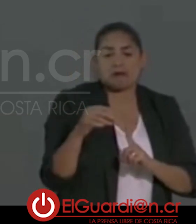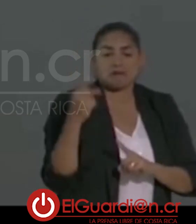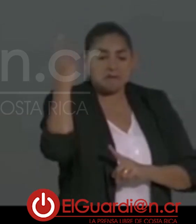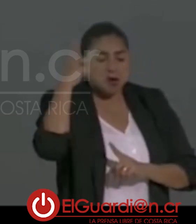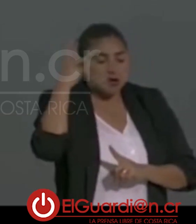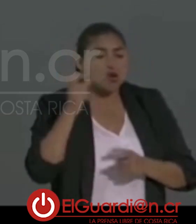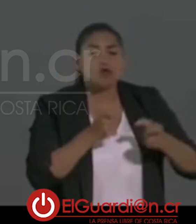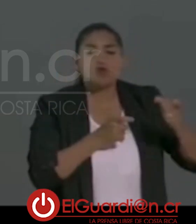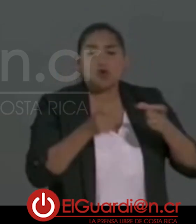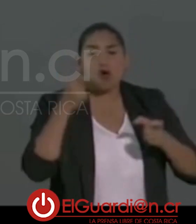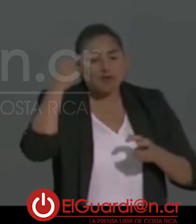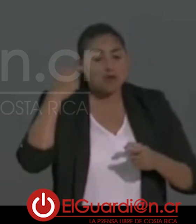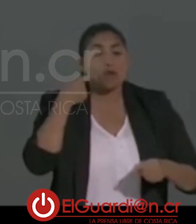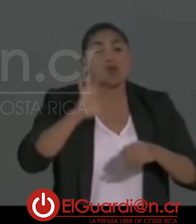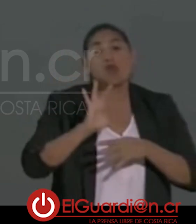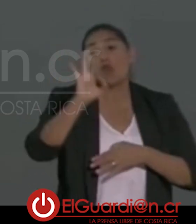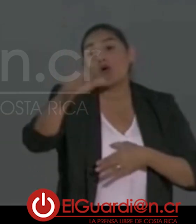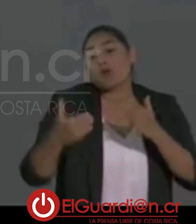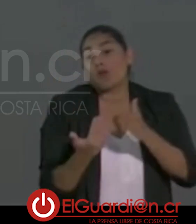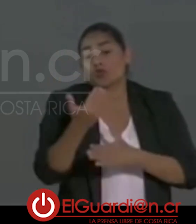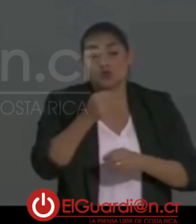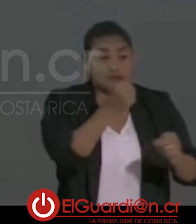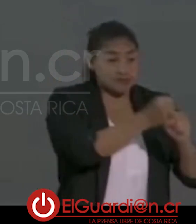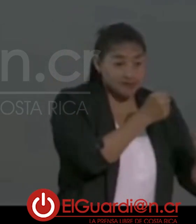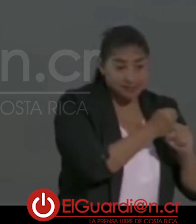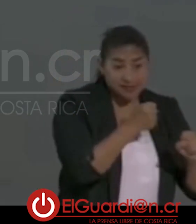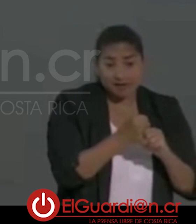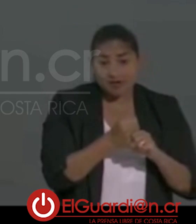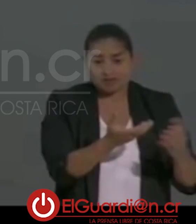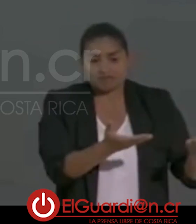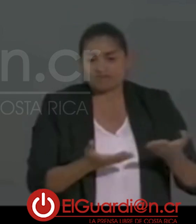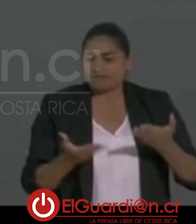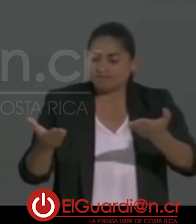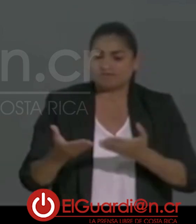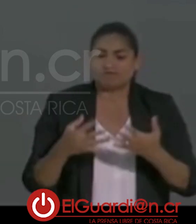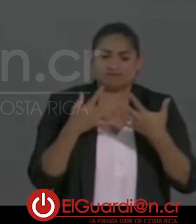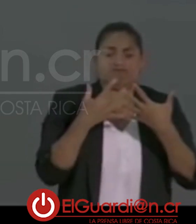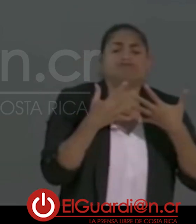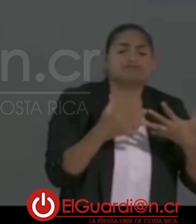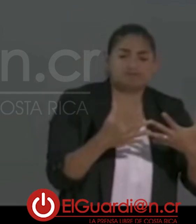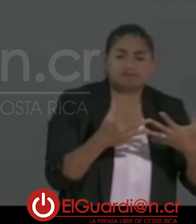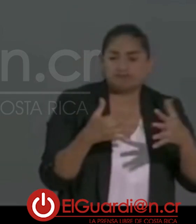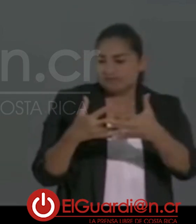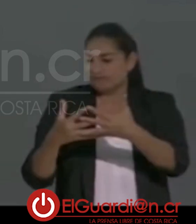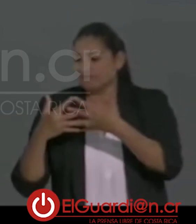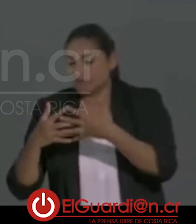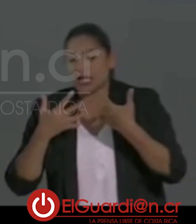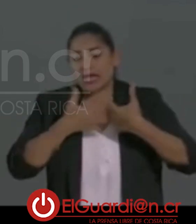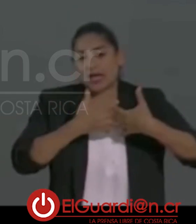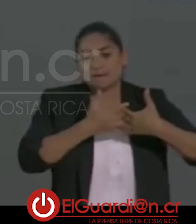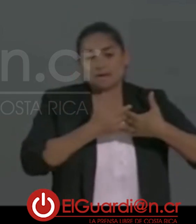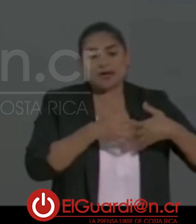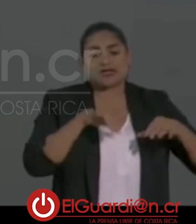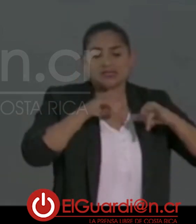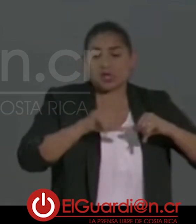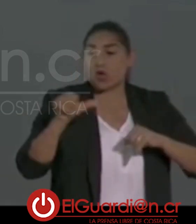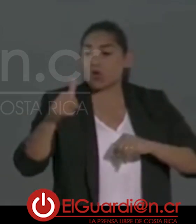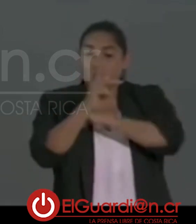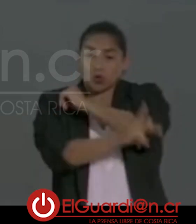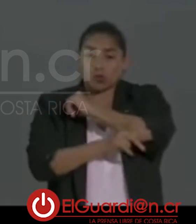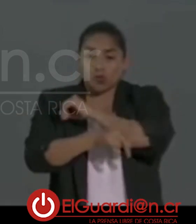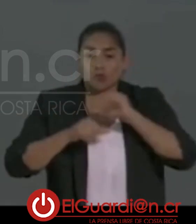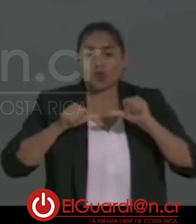nos gobiernan las promesas de nuevas oportunidades de empleo que lo que ha hecho es enjaular profesionales en las manos de empresas transnacionales